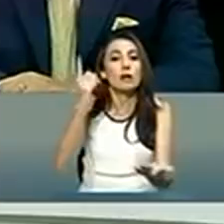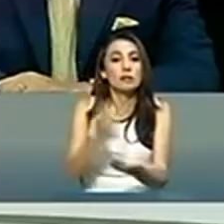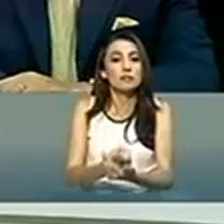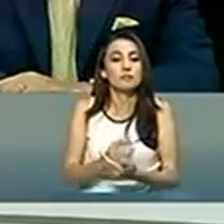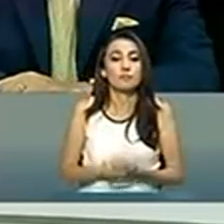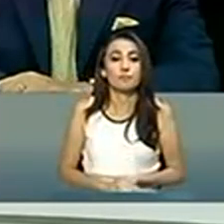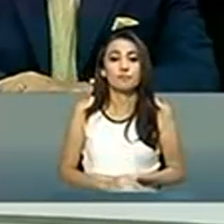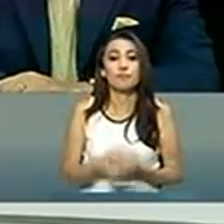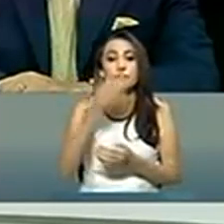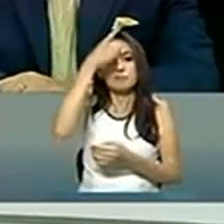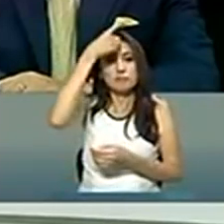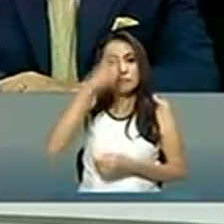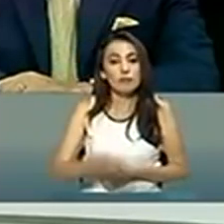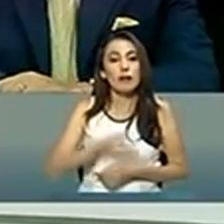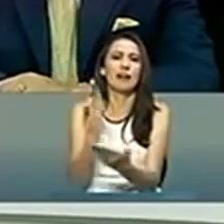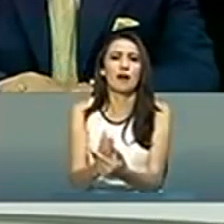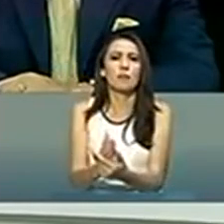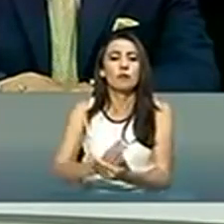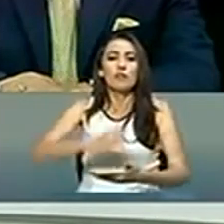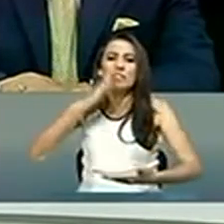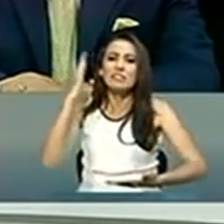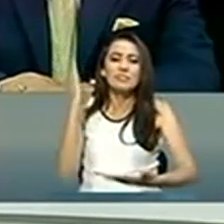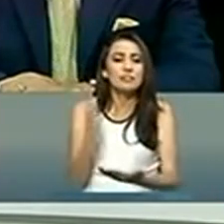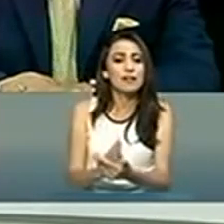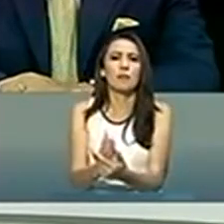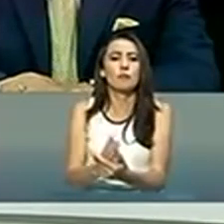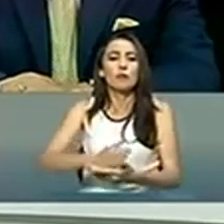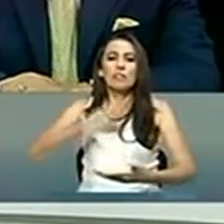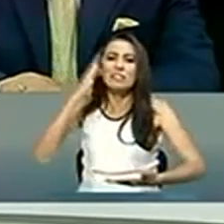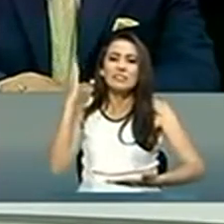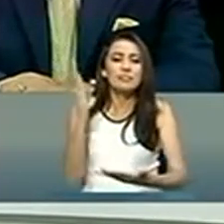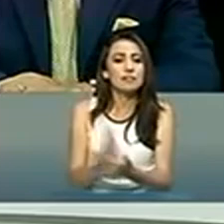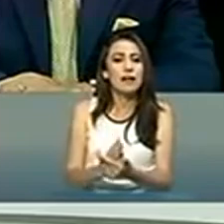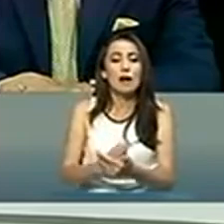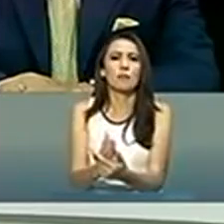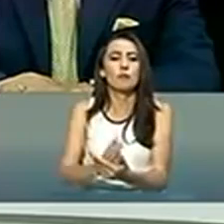Pueden estar tranquilos. Esa decisión asegura.